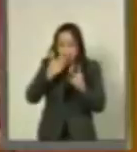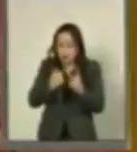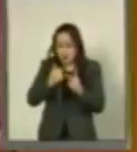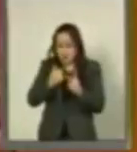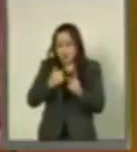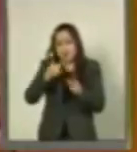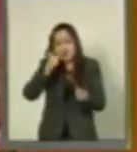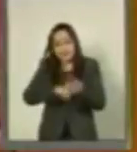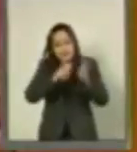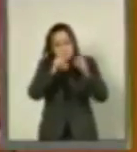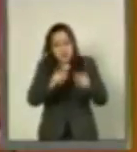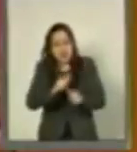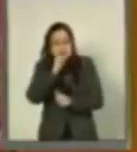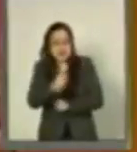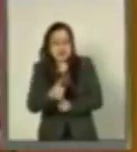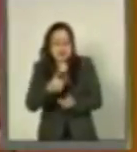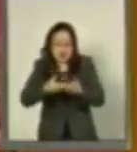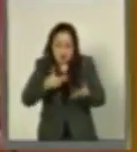habrá paz.